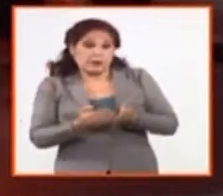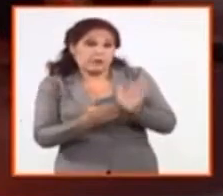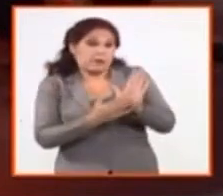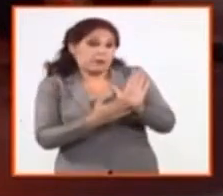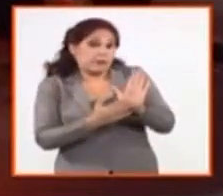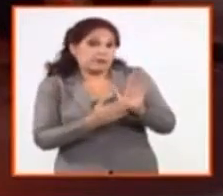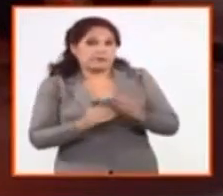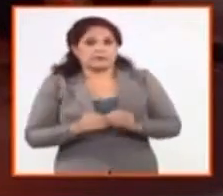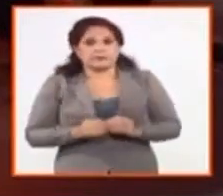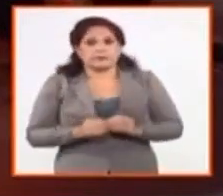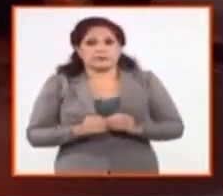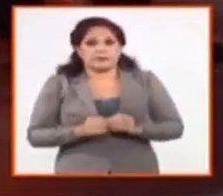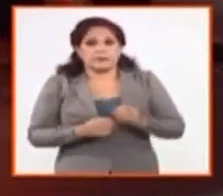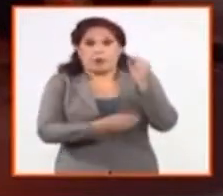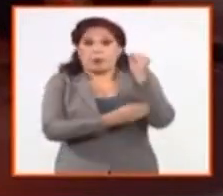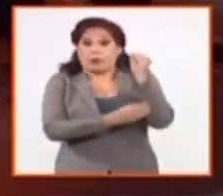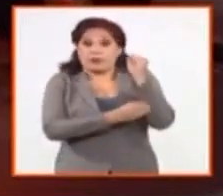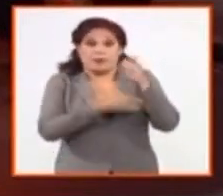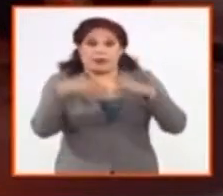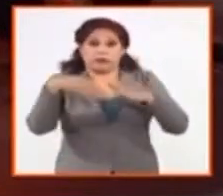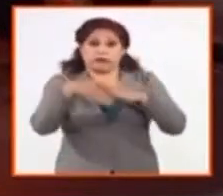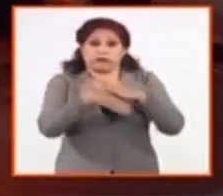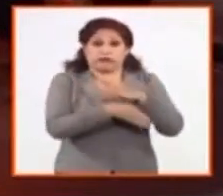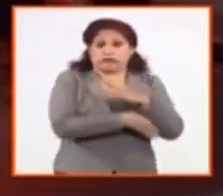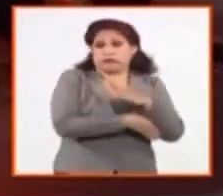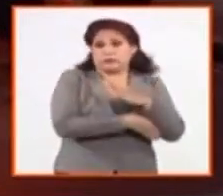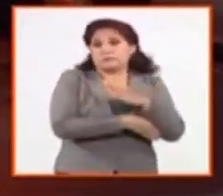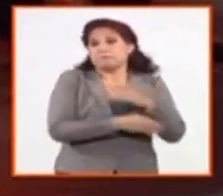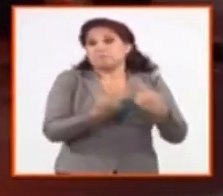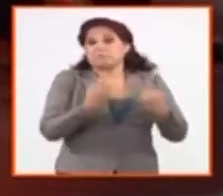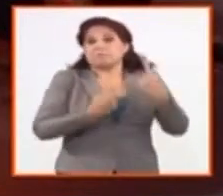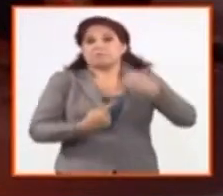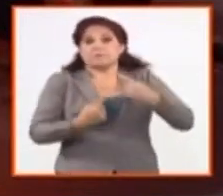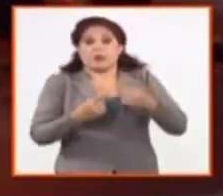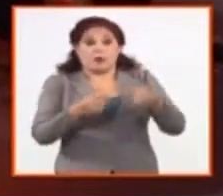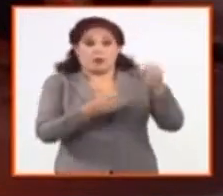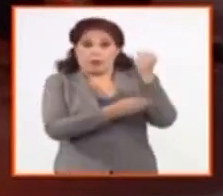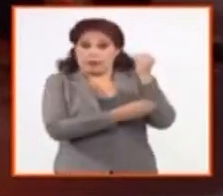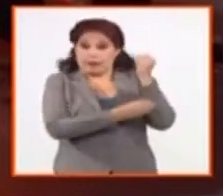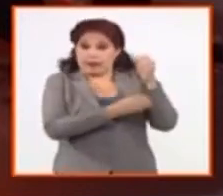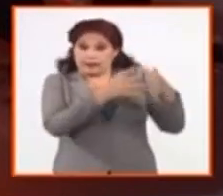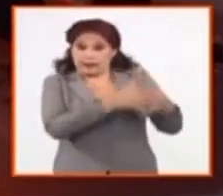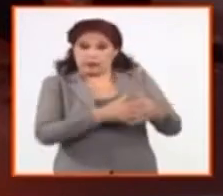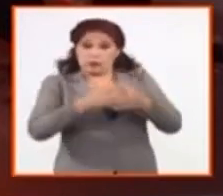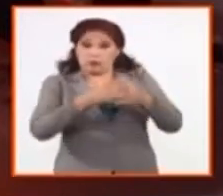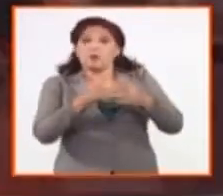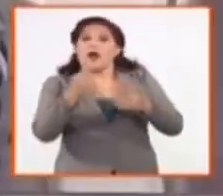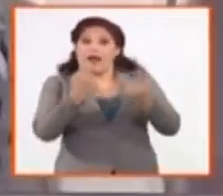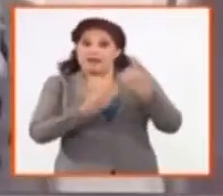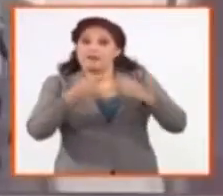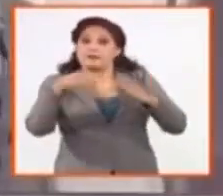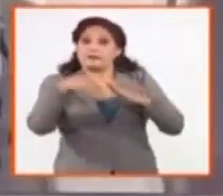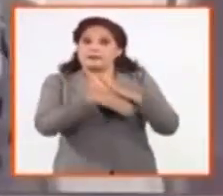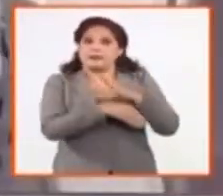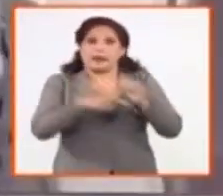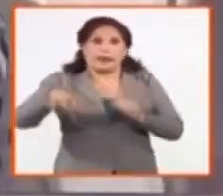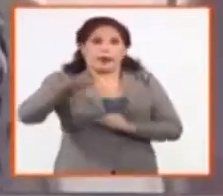¿no? Potencia, ya algunos dicen que está en declive, otros dicen unos que están en declive, otros dicen que no voy a entrar